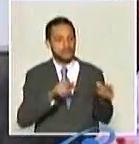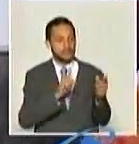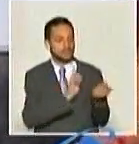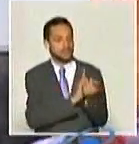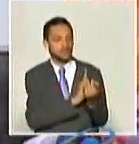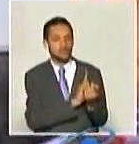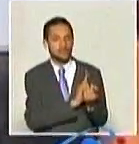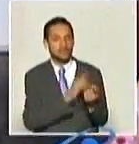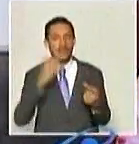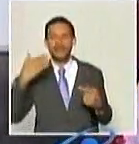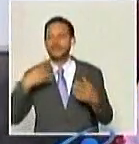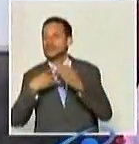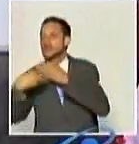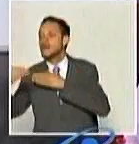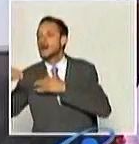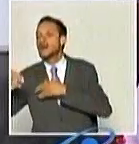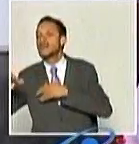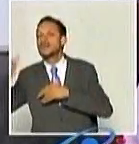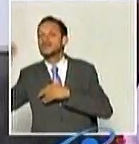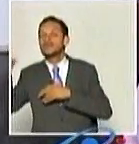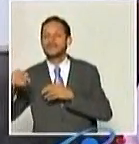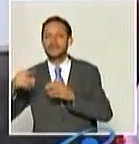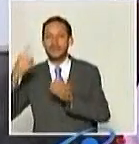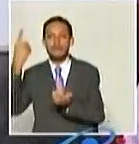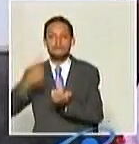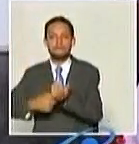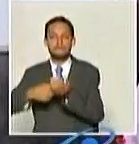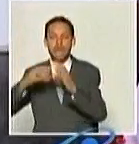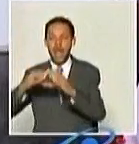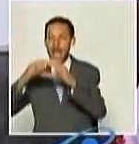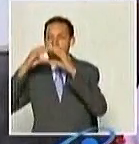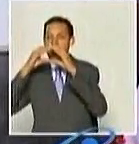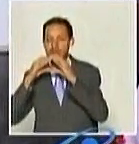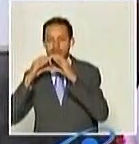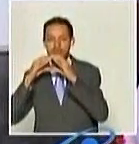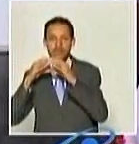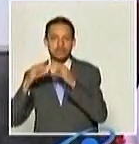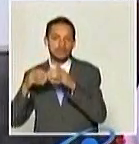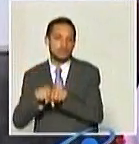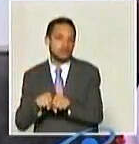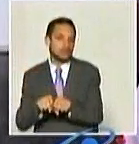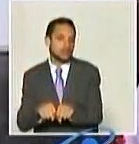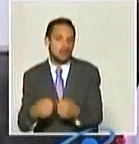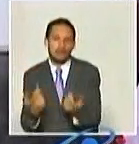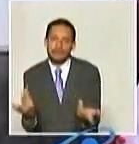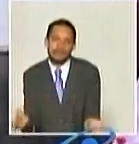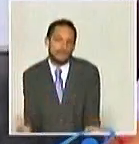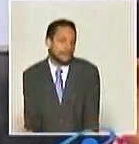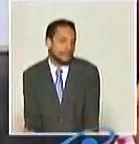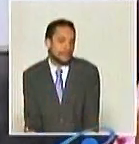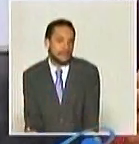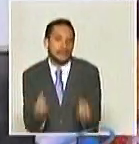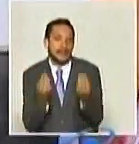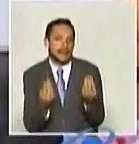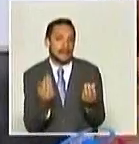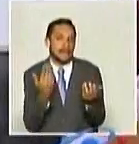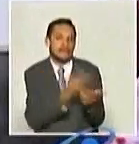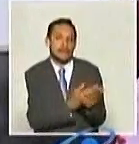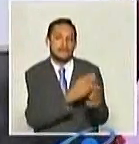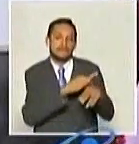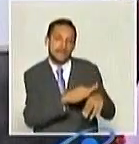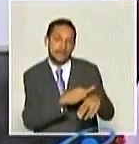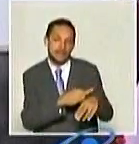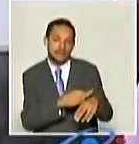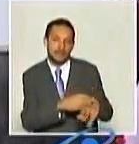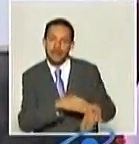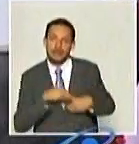consulta y se fue al frente pues a comer un perro, un salchichón, una hamburguesa o no sé qué. Y la persona le hace pistolas al médico y dice, ¿cómo va a hacer eso